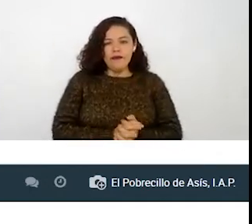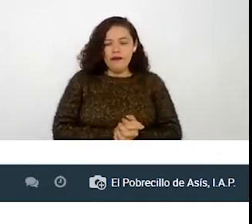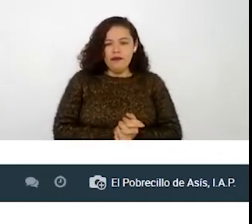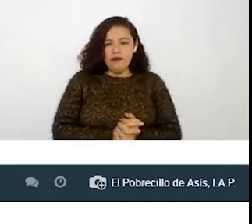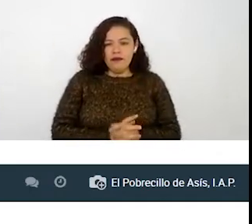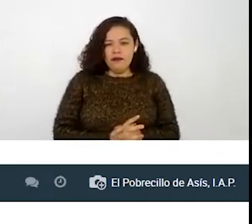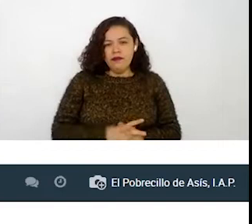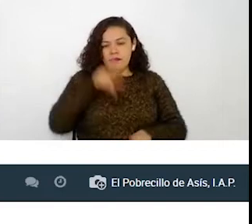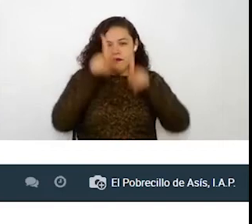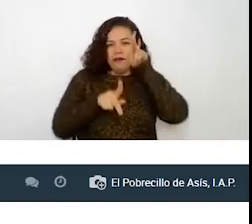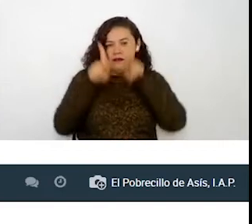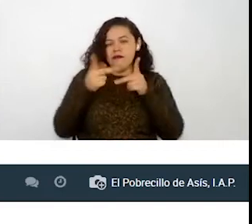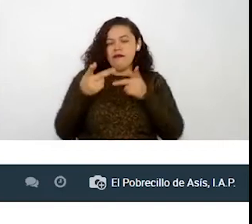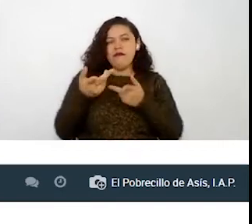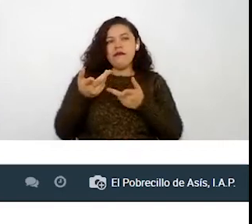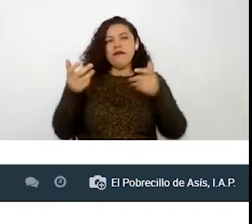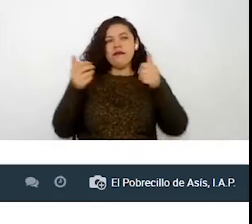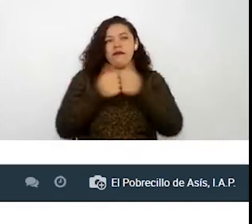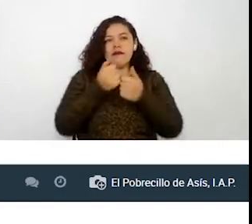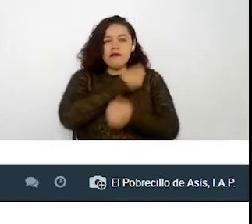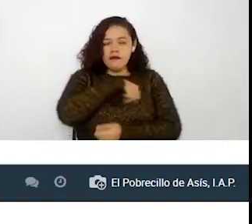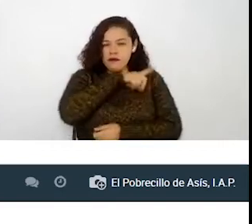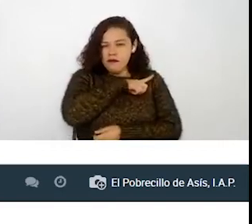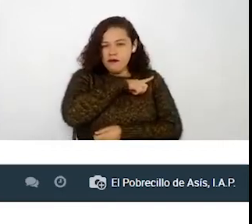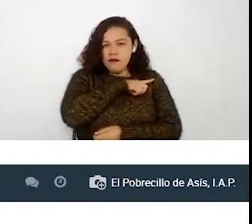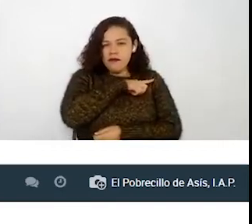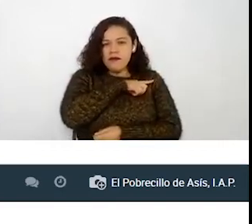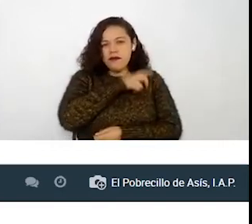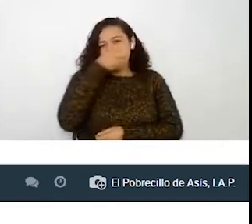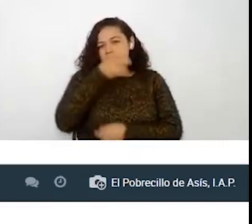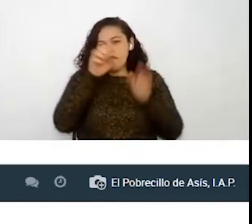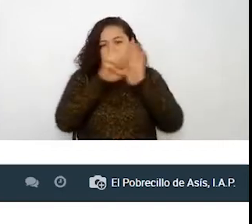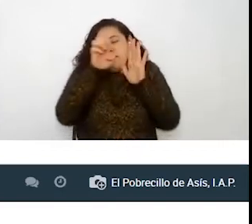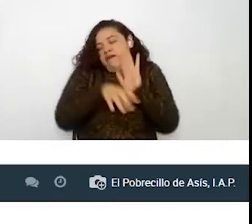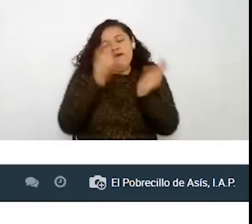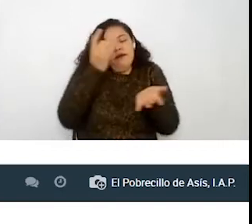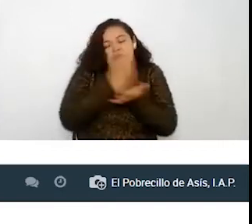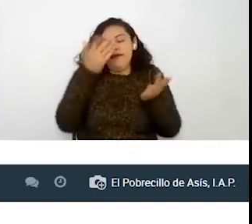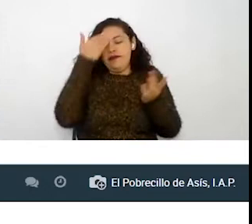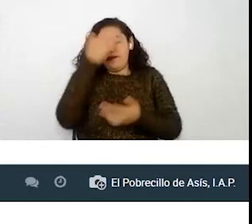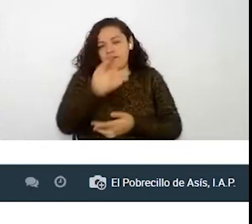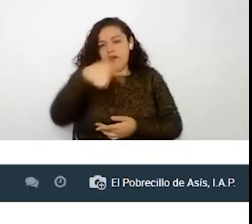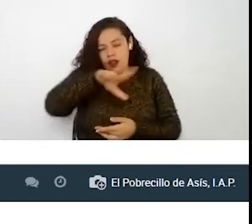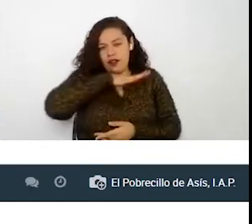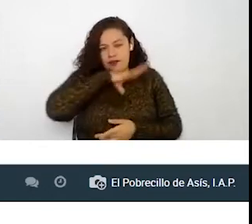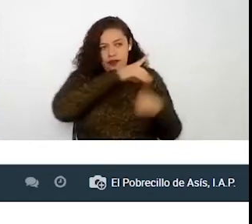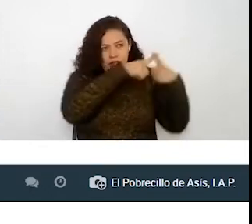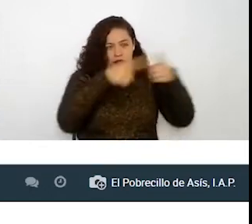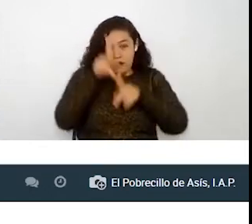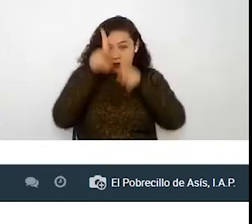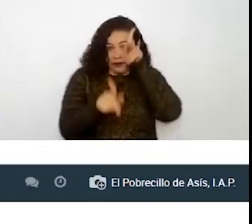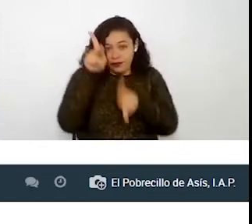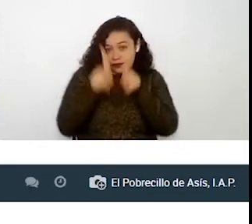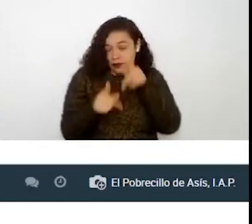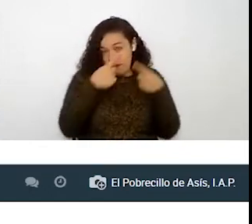pláticas en salud igual es un ejemplo pero sé que ustedes también otorgan diversas pláticas en